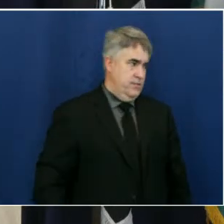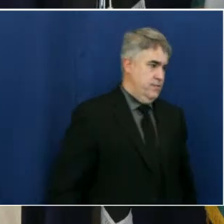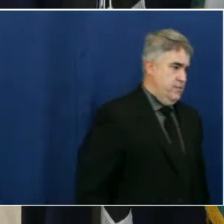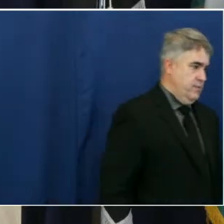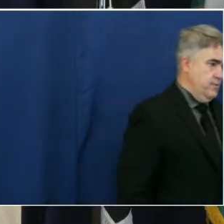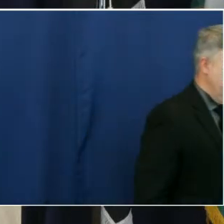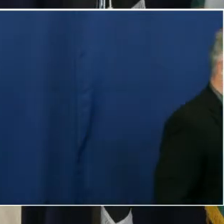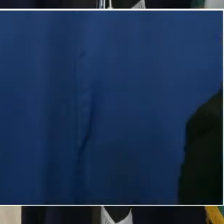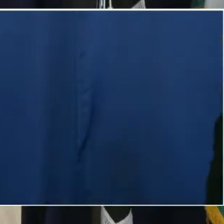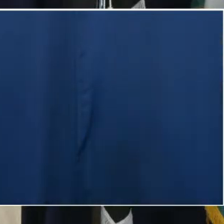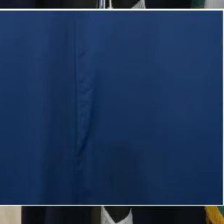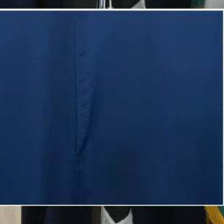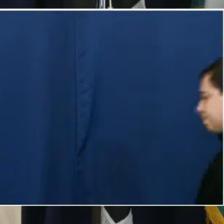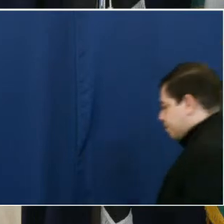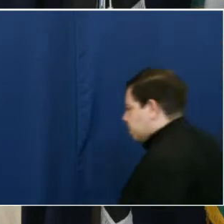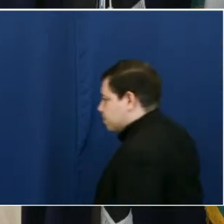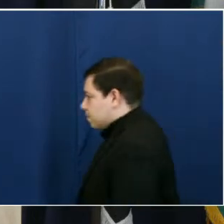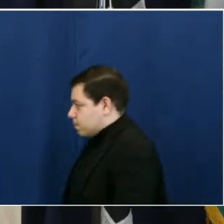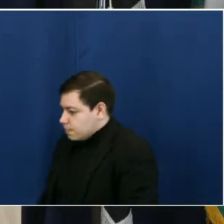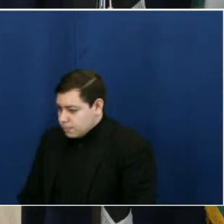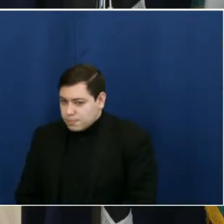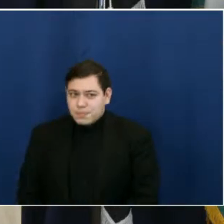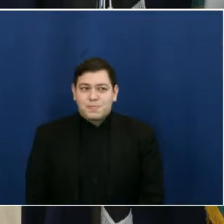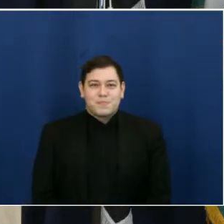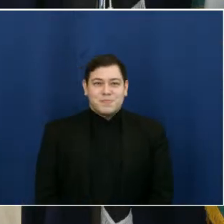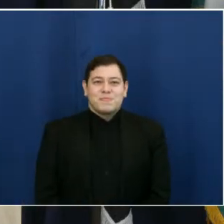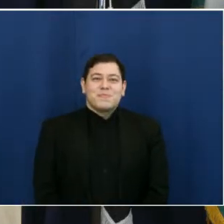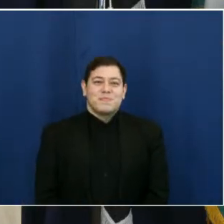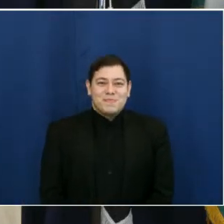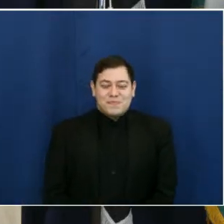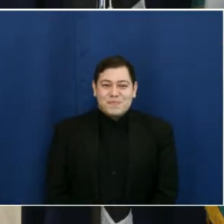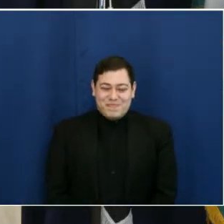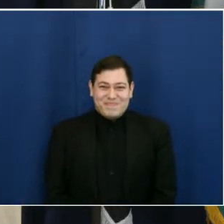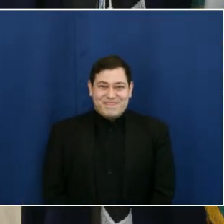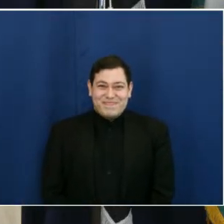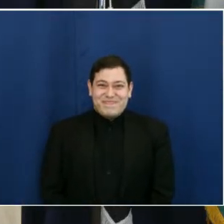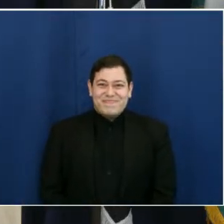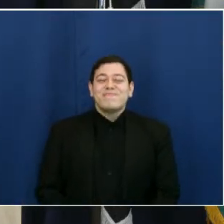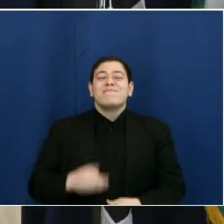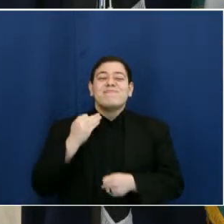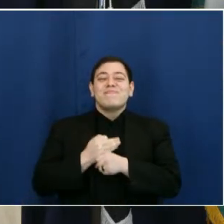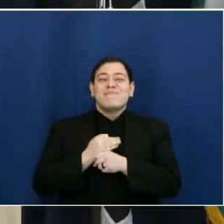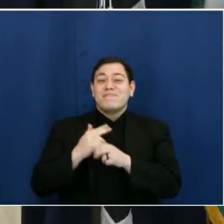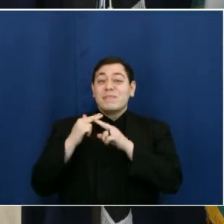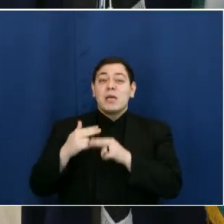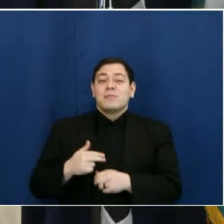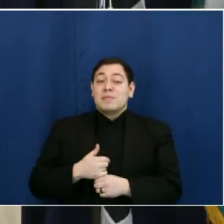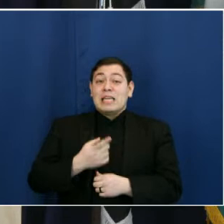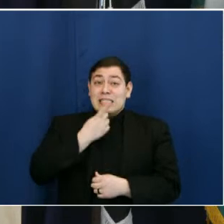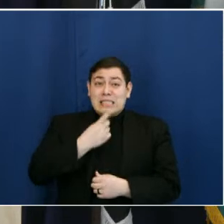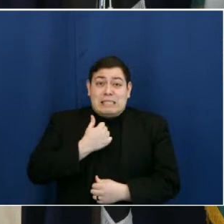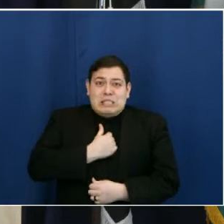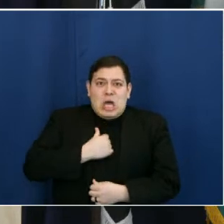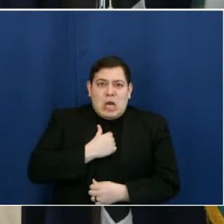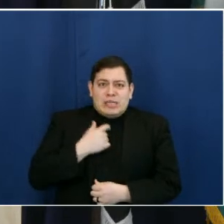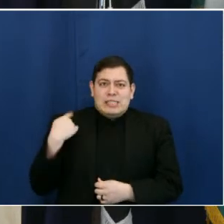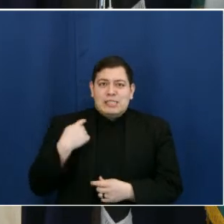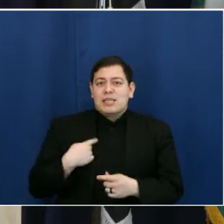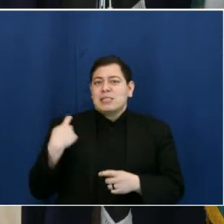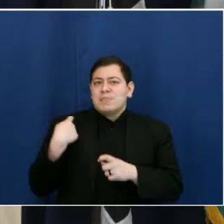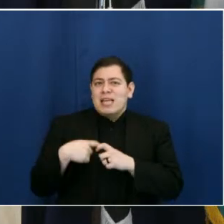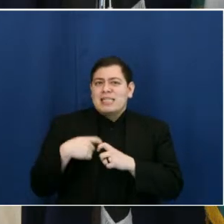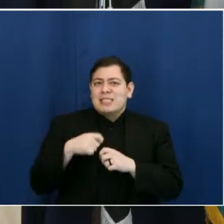Chair Fletcher, que aunque las cosas han cambiado, aunque las cosas han